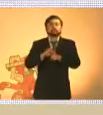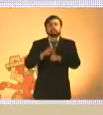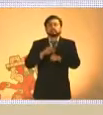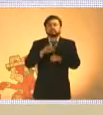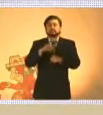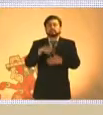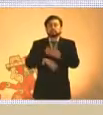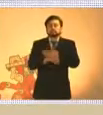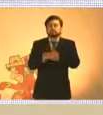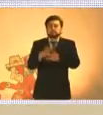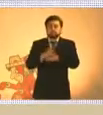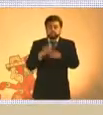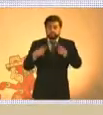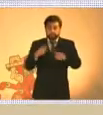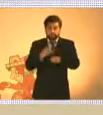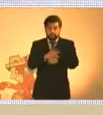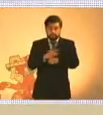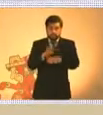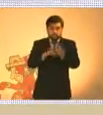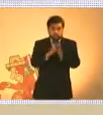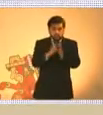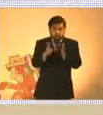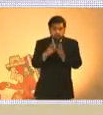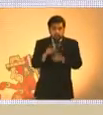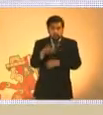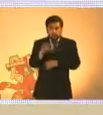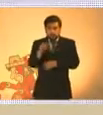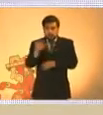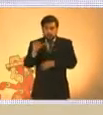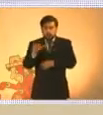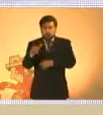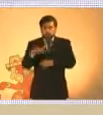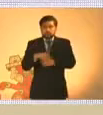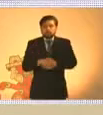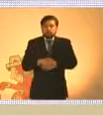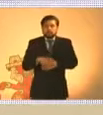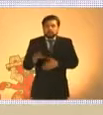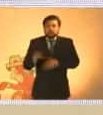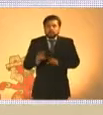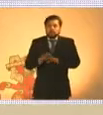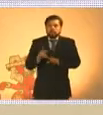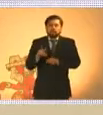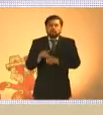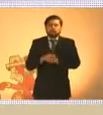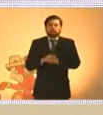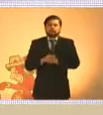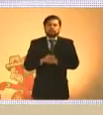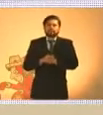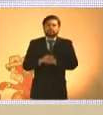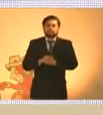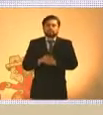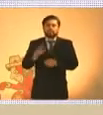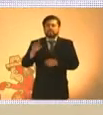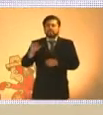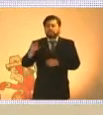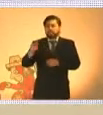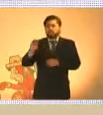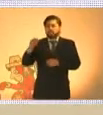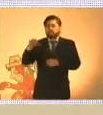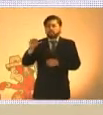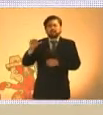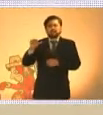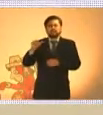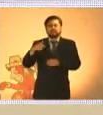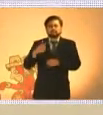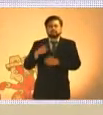es el personaje de entrada de la novela qué es una rabona y para que entiendan lo que es una rabona pues es